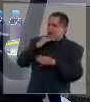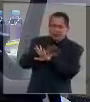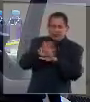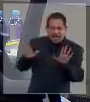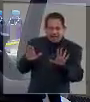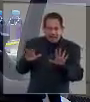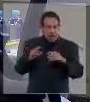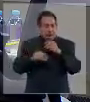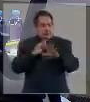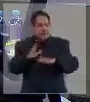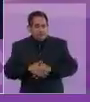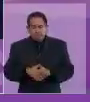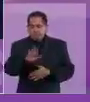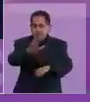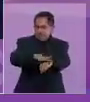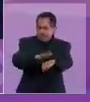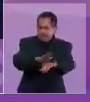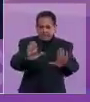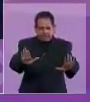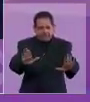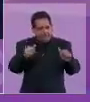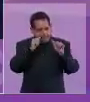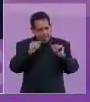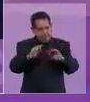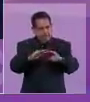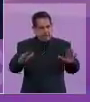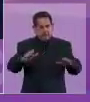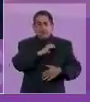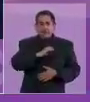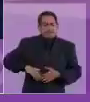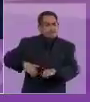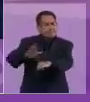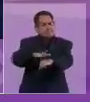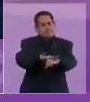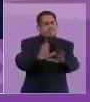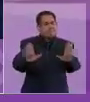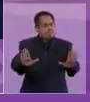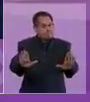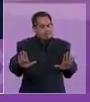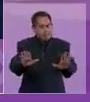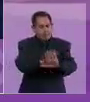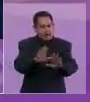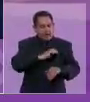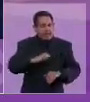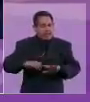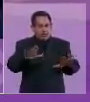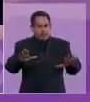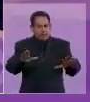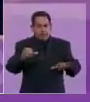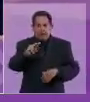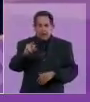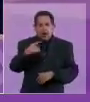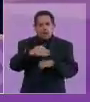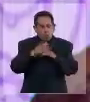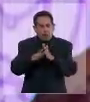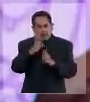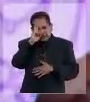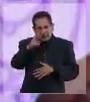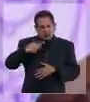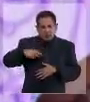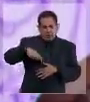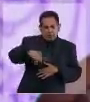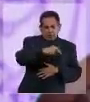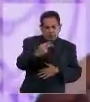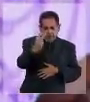candidatura? Candidatos, no les voy a pedir. Si te presento los contratos, ¿renuncias a la candidatura? Candidato Anaya, por respeto a la gente que me mandó